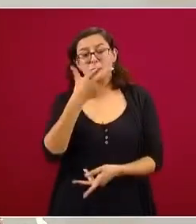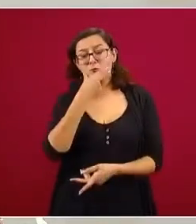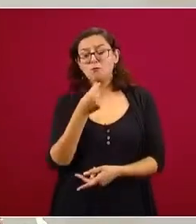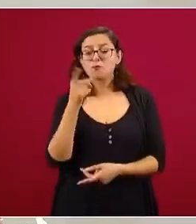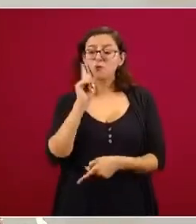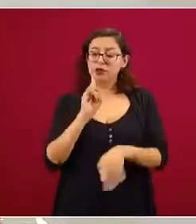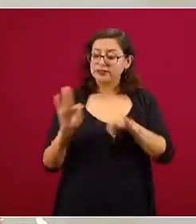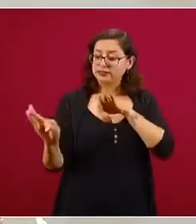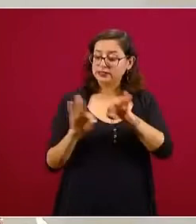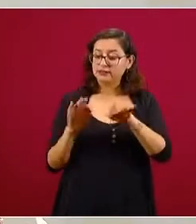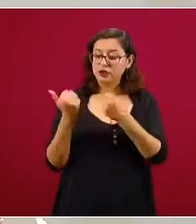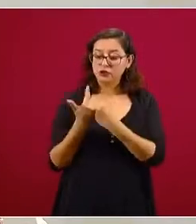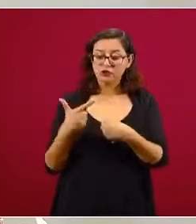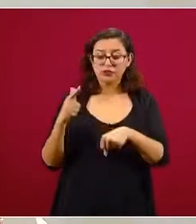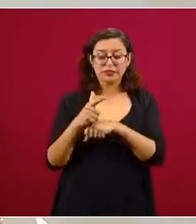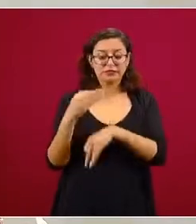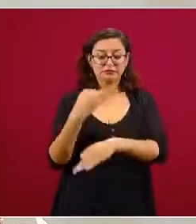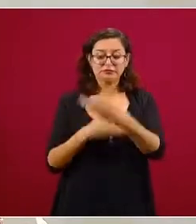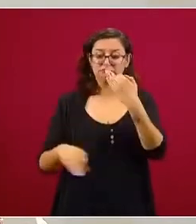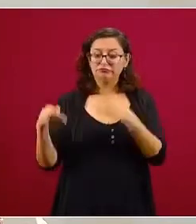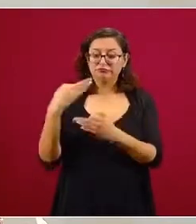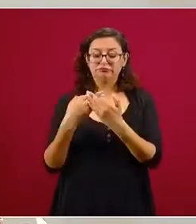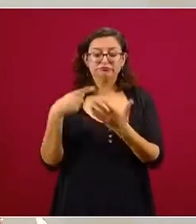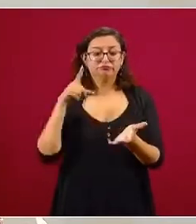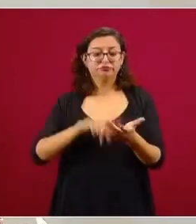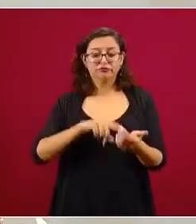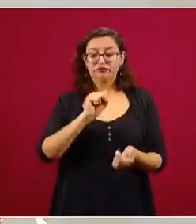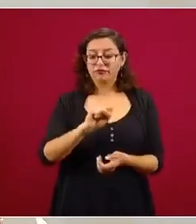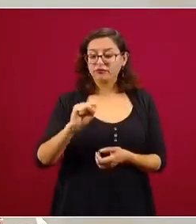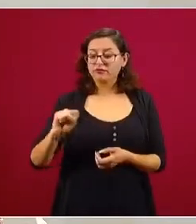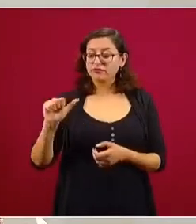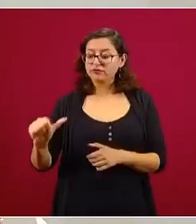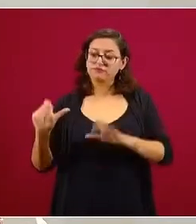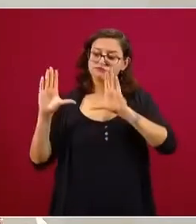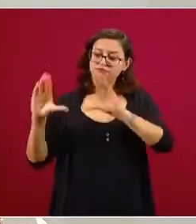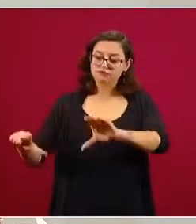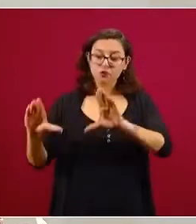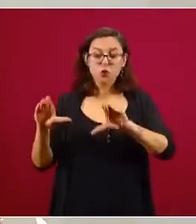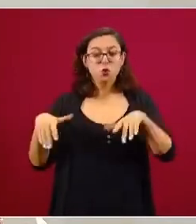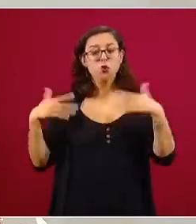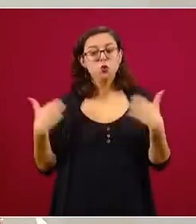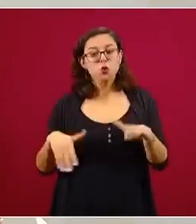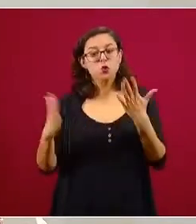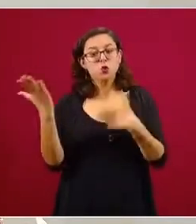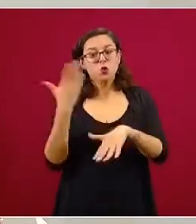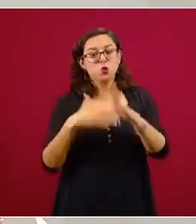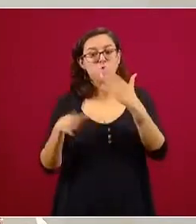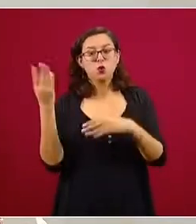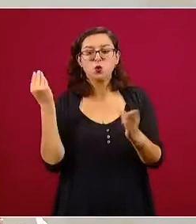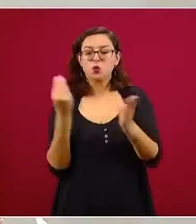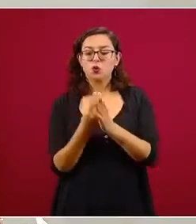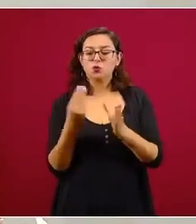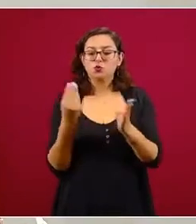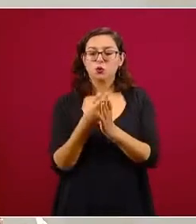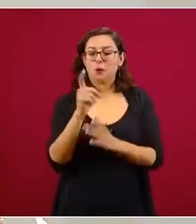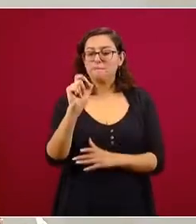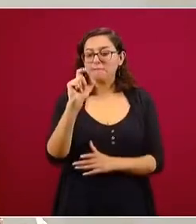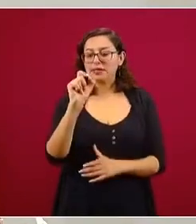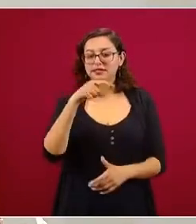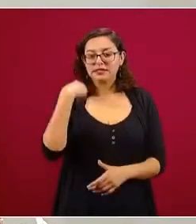los trabajadores sociales que están dentro de la Secretaría de Salud y que fue un éxito, fue un curso de 20 horas con